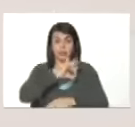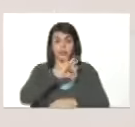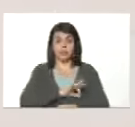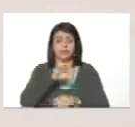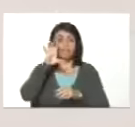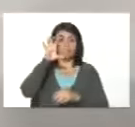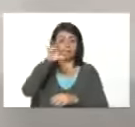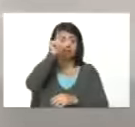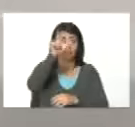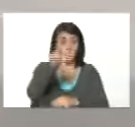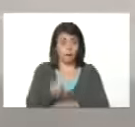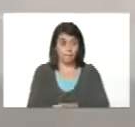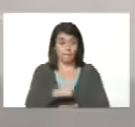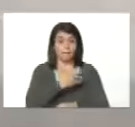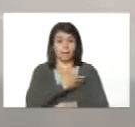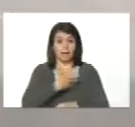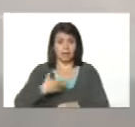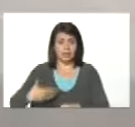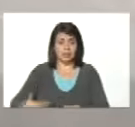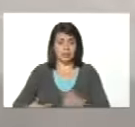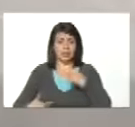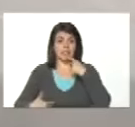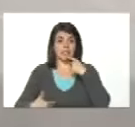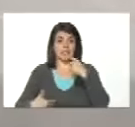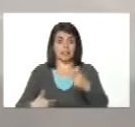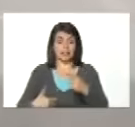con ese asesino.